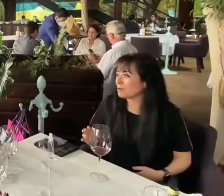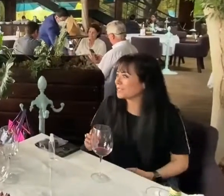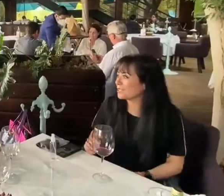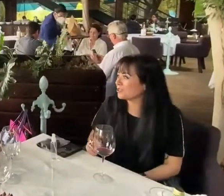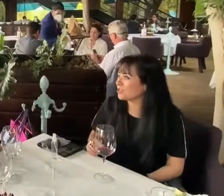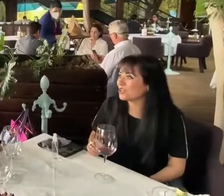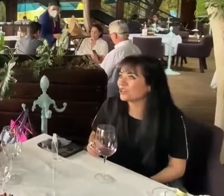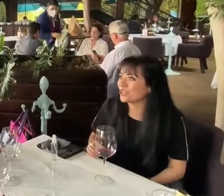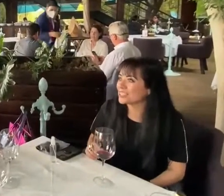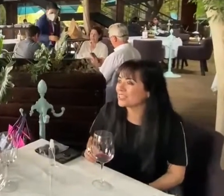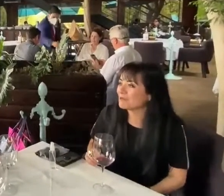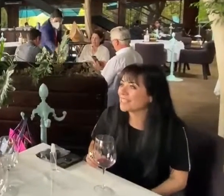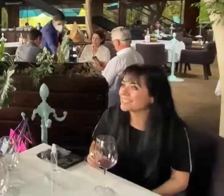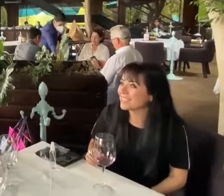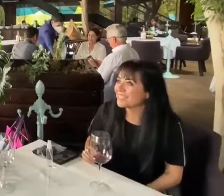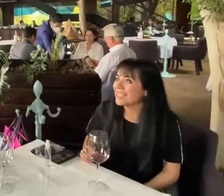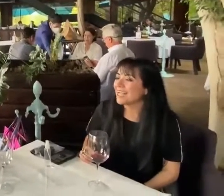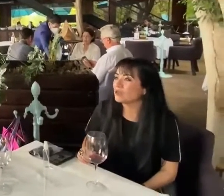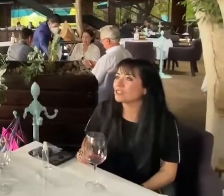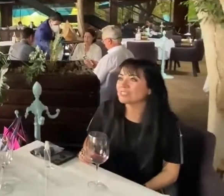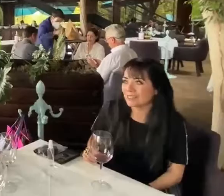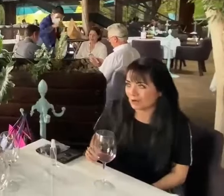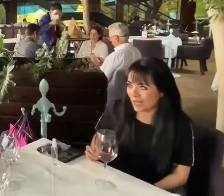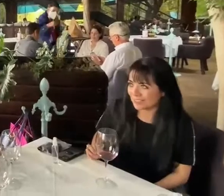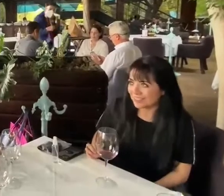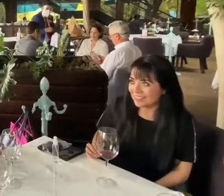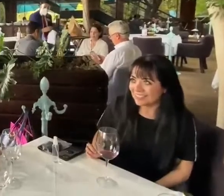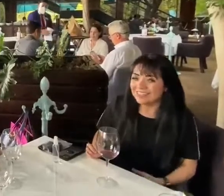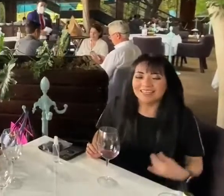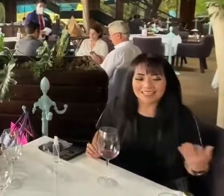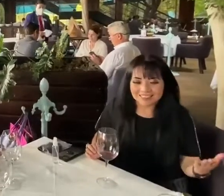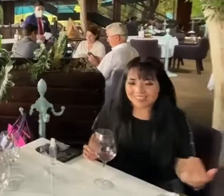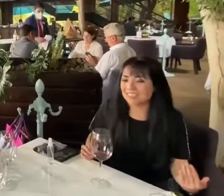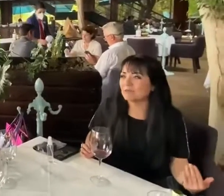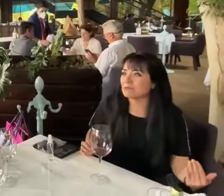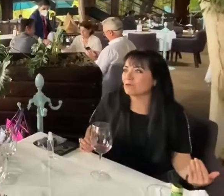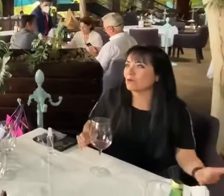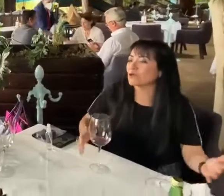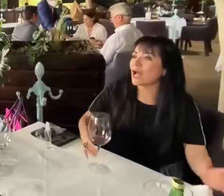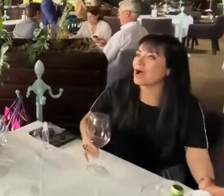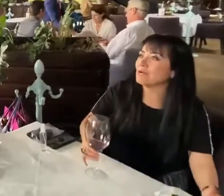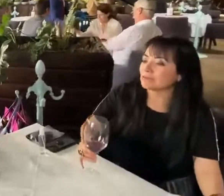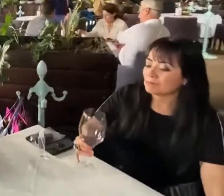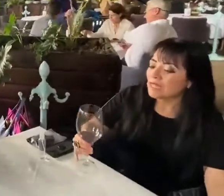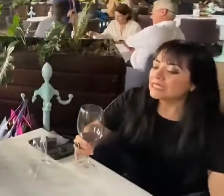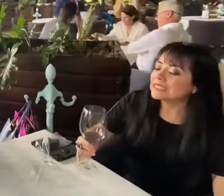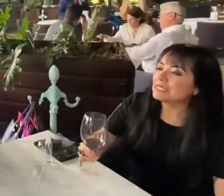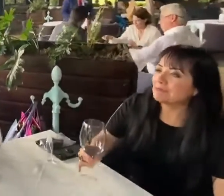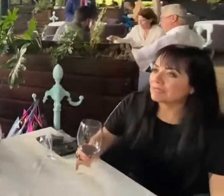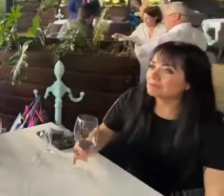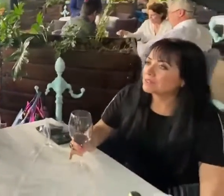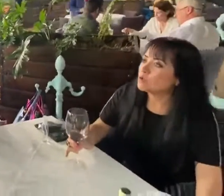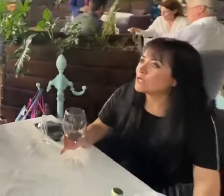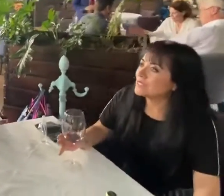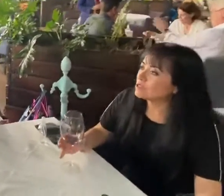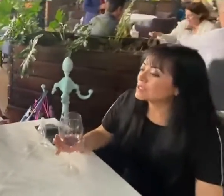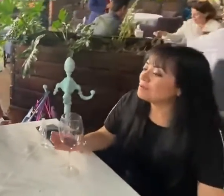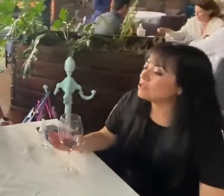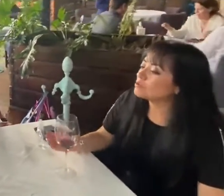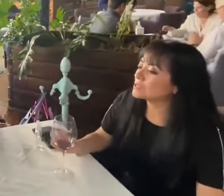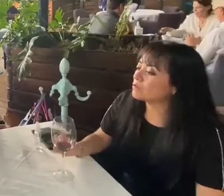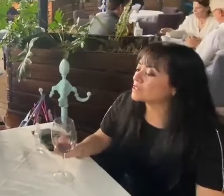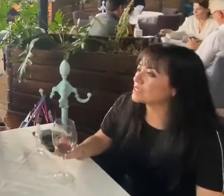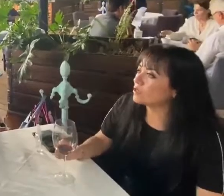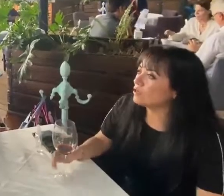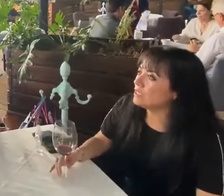y bueno, aprovechando todo lo que se debe de hacer en un restaurante. Acércate más, por favor. A ver, dime, cuéntanos,